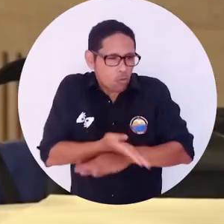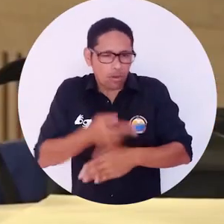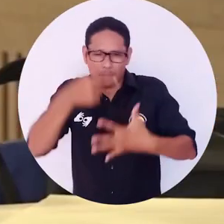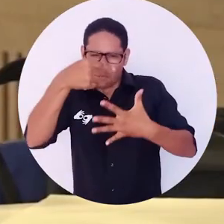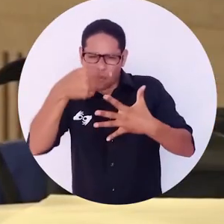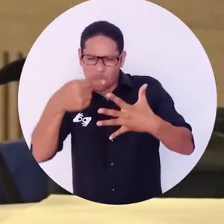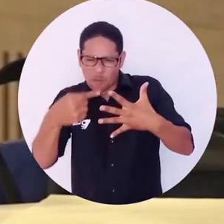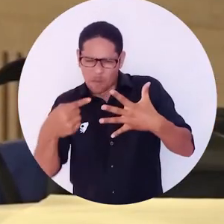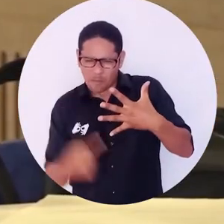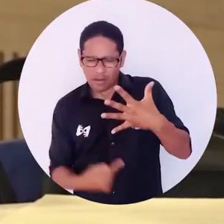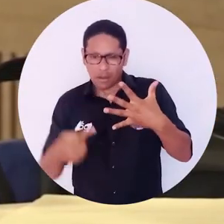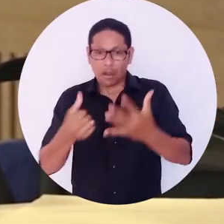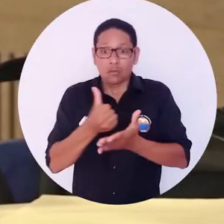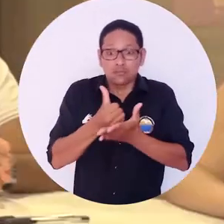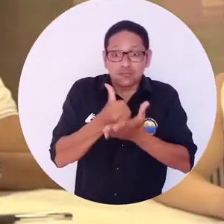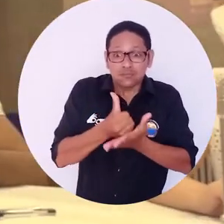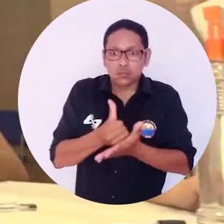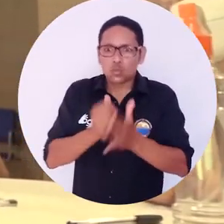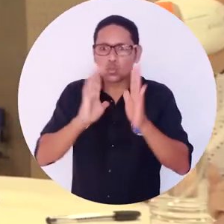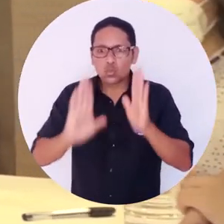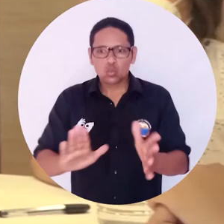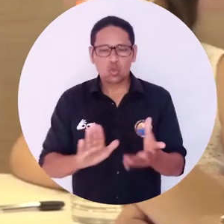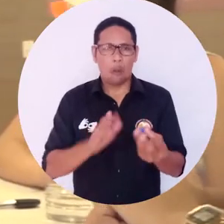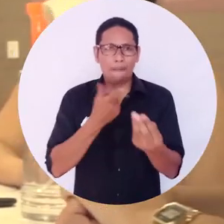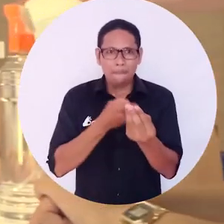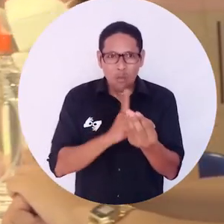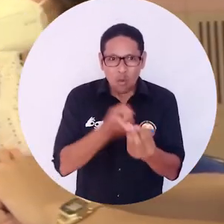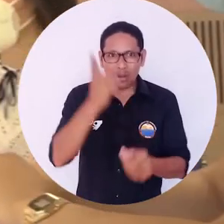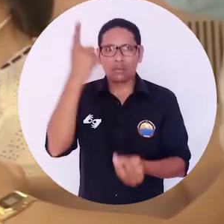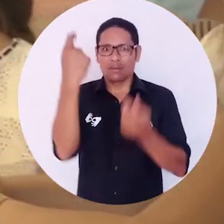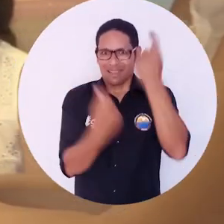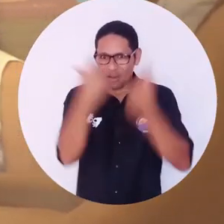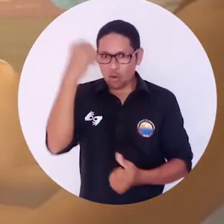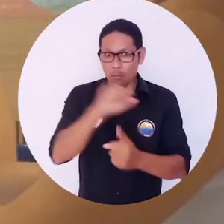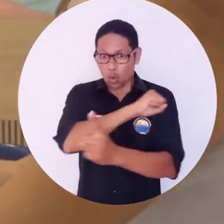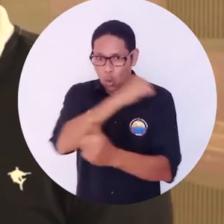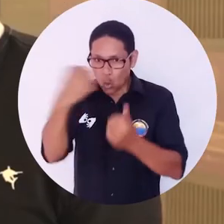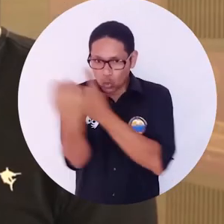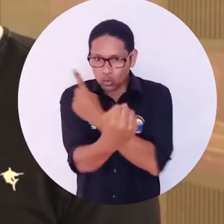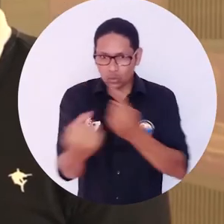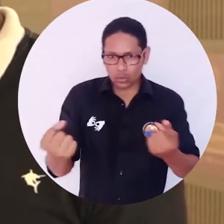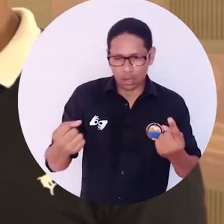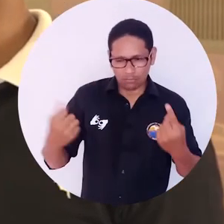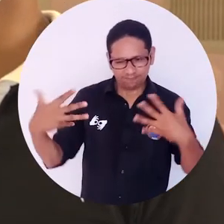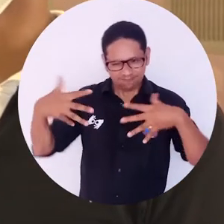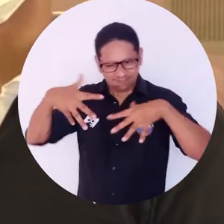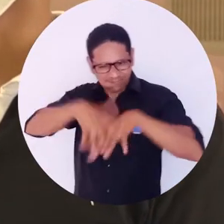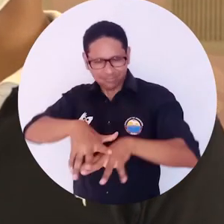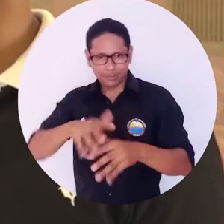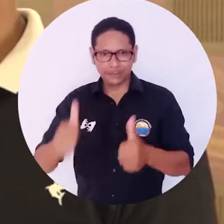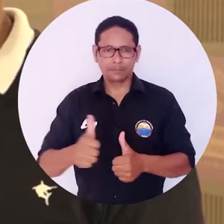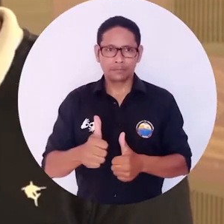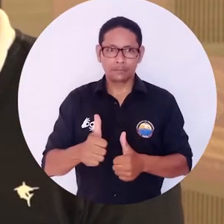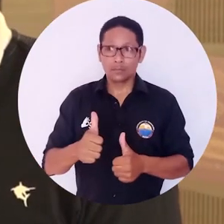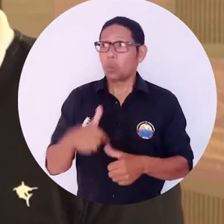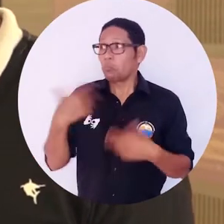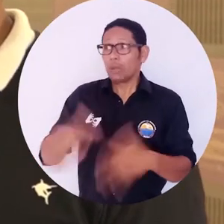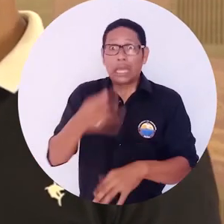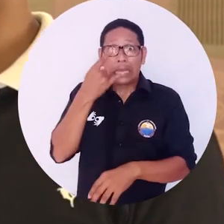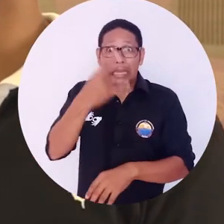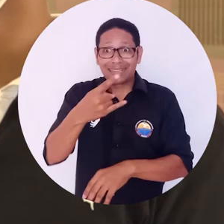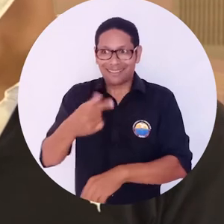en el tejido educativo, estudiantil, político, económico y social. Es muy interesante lo que el señor rector está